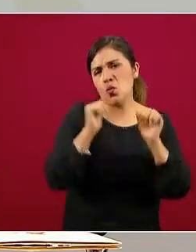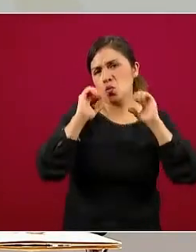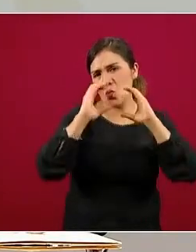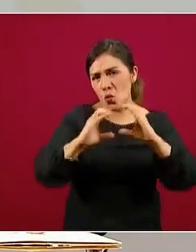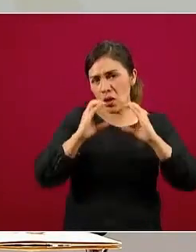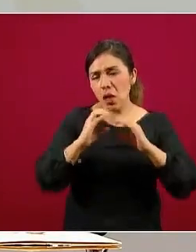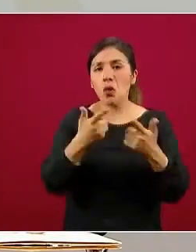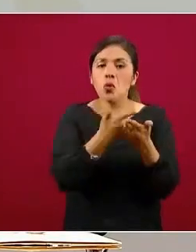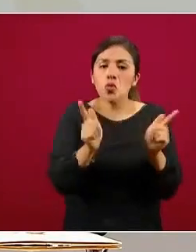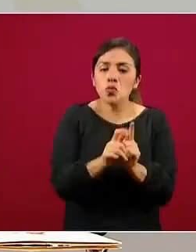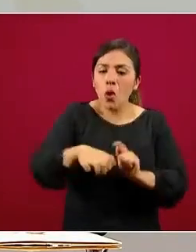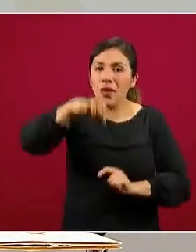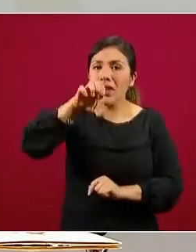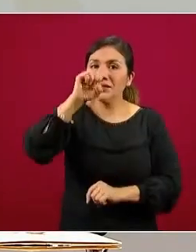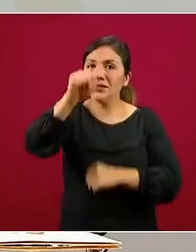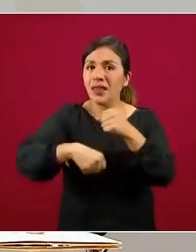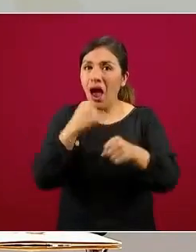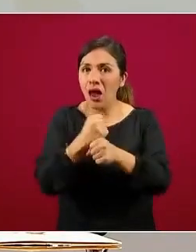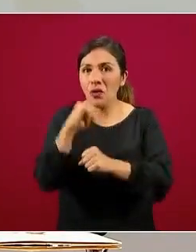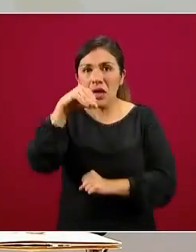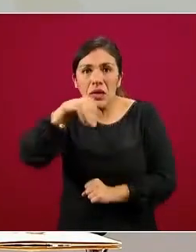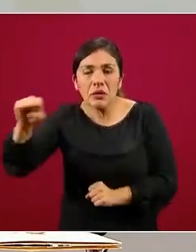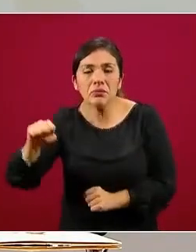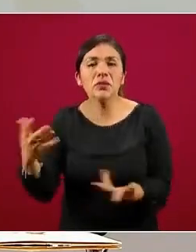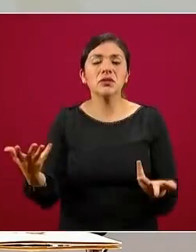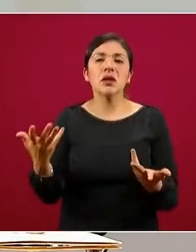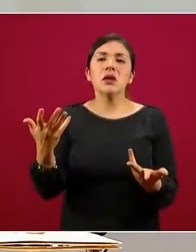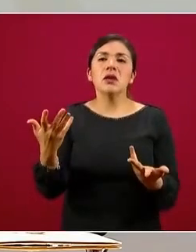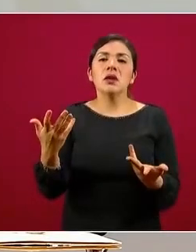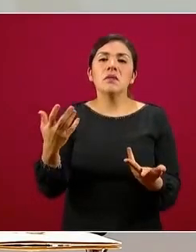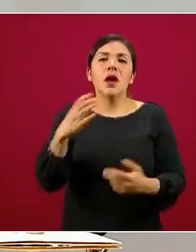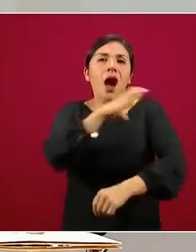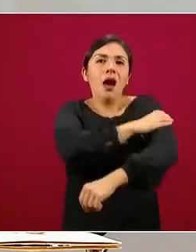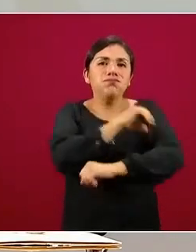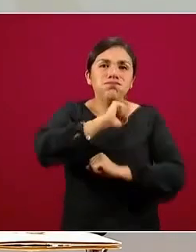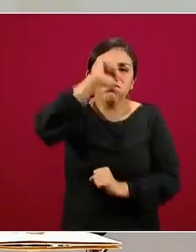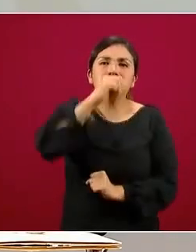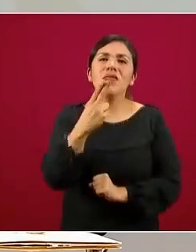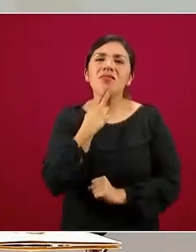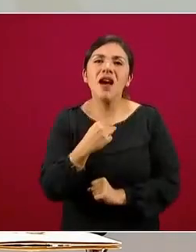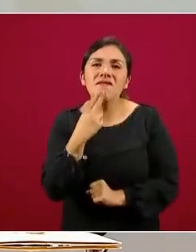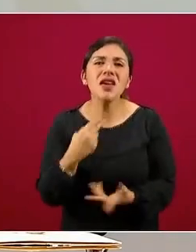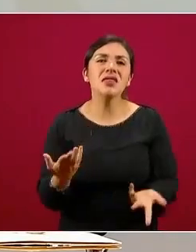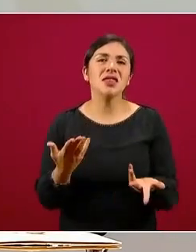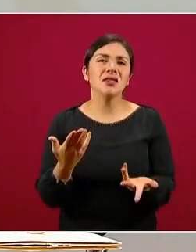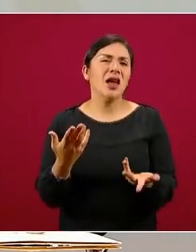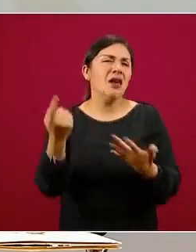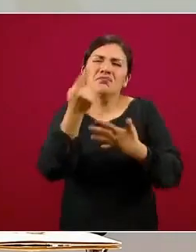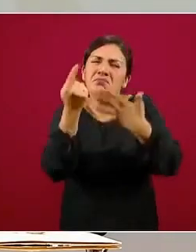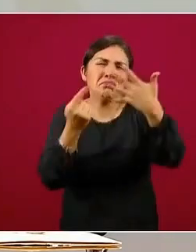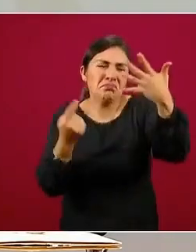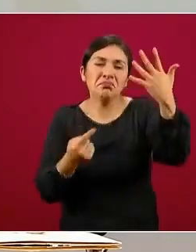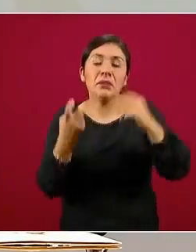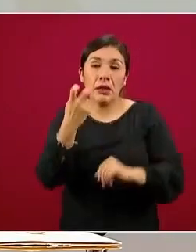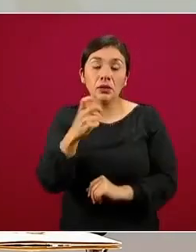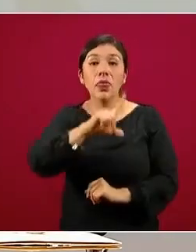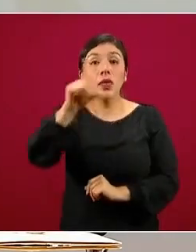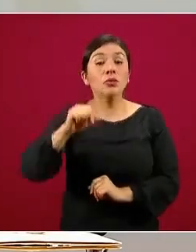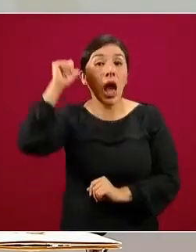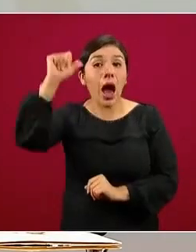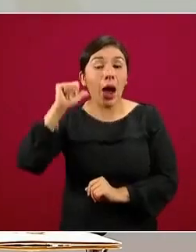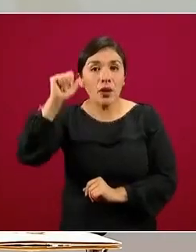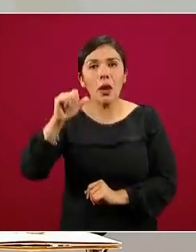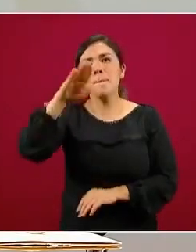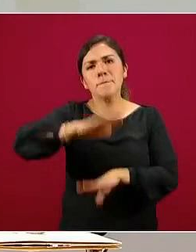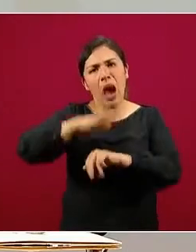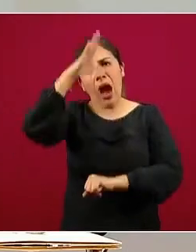a partir de 60 años en el seguro social hipertensos diabéticos y demás después en abril una